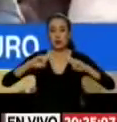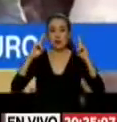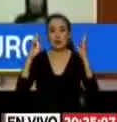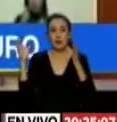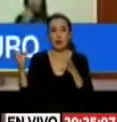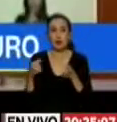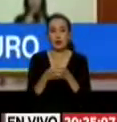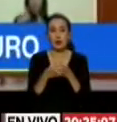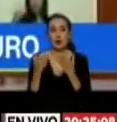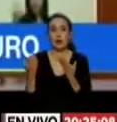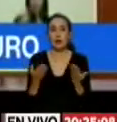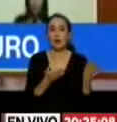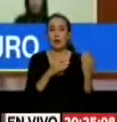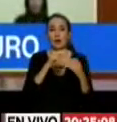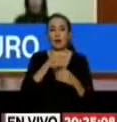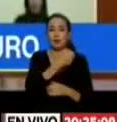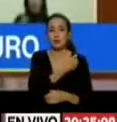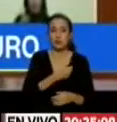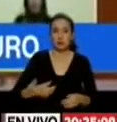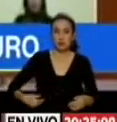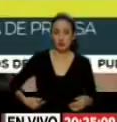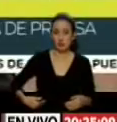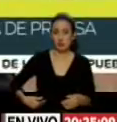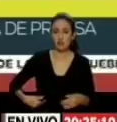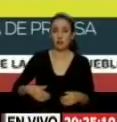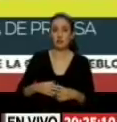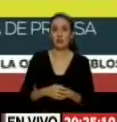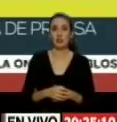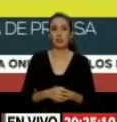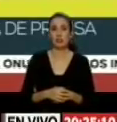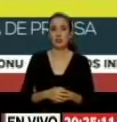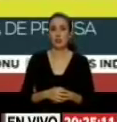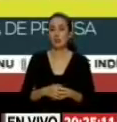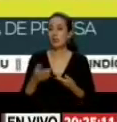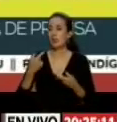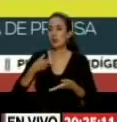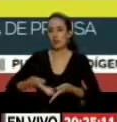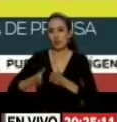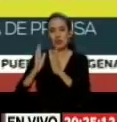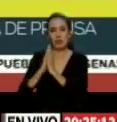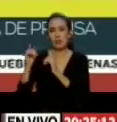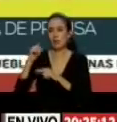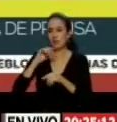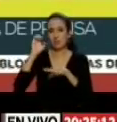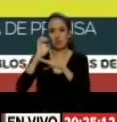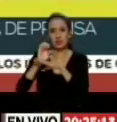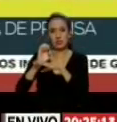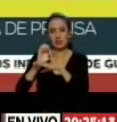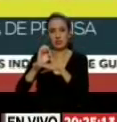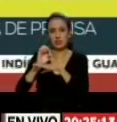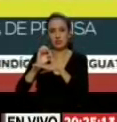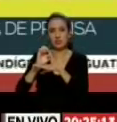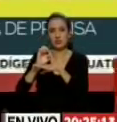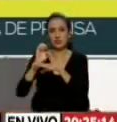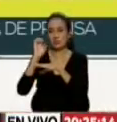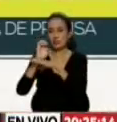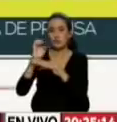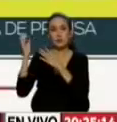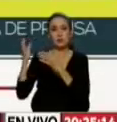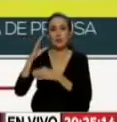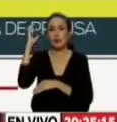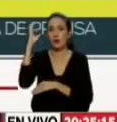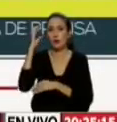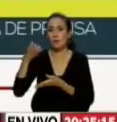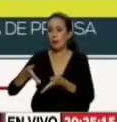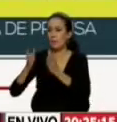gobierno de Nicolás Maduro se anuncia una acción internacional. Si hay que pedirle indemnización al gobierno de Duque, al gobierno de Moreno,